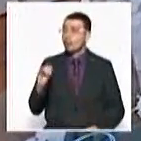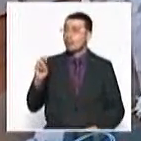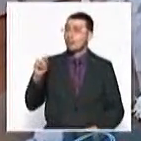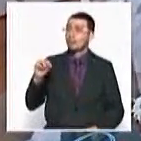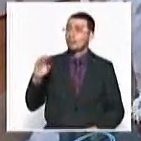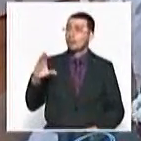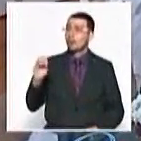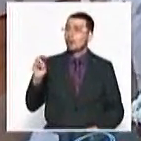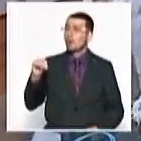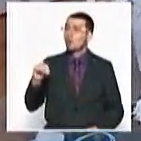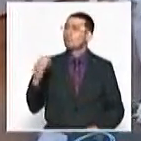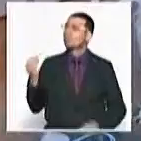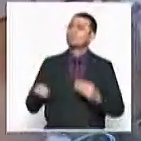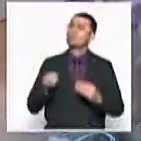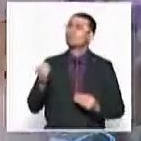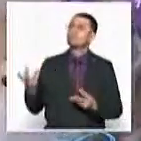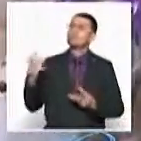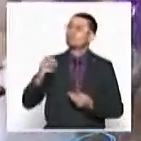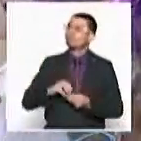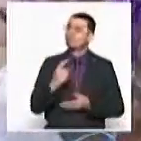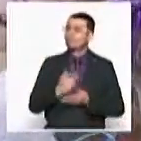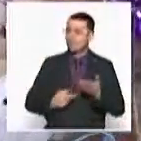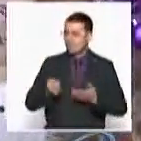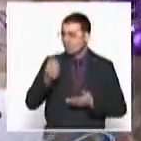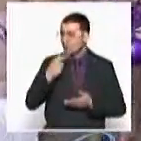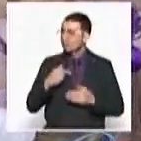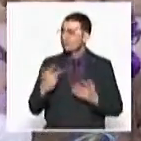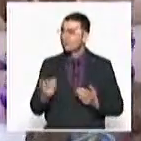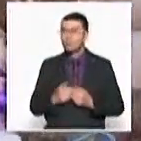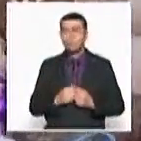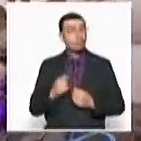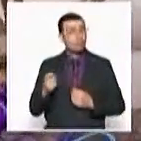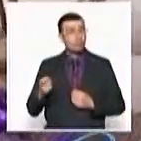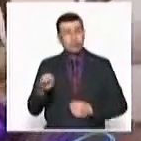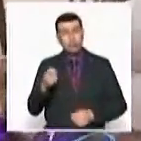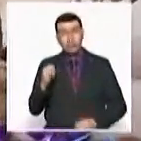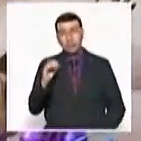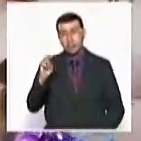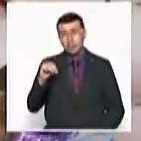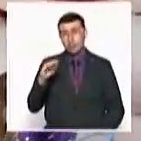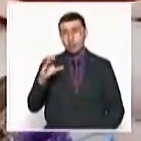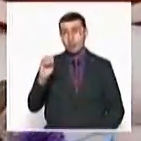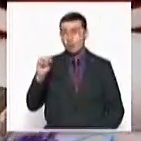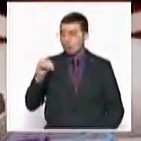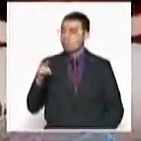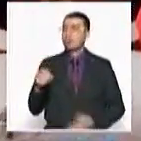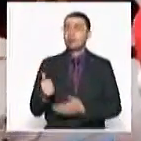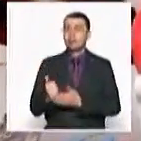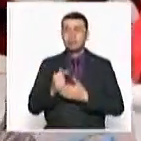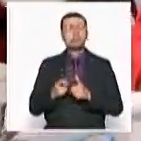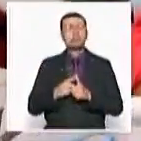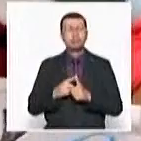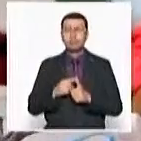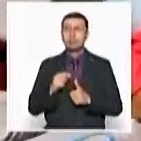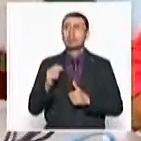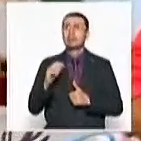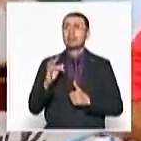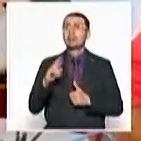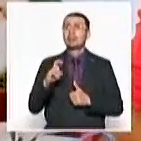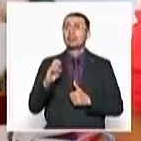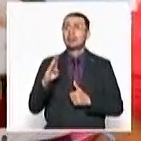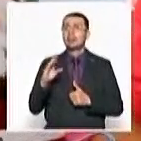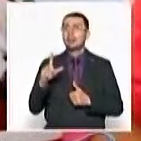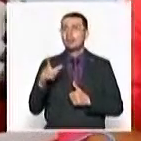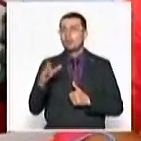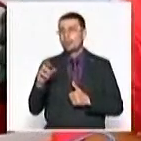natural puedo tomar? Bueno, el ginkón es una gran ayuda. Eso tiene fitoflavonas de trébol rojo, de soya,